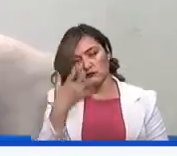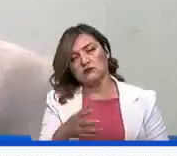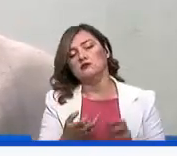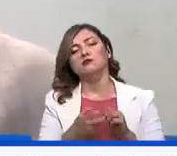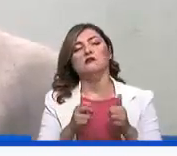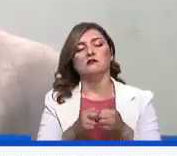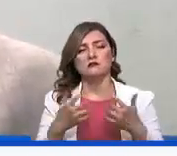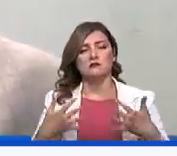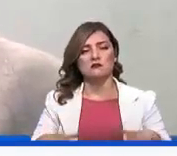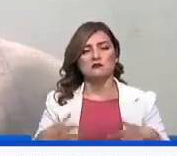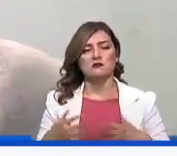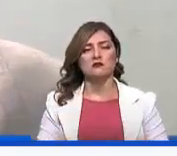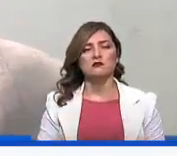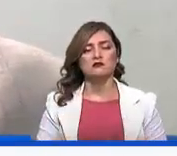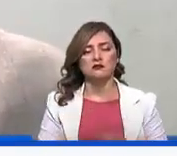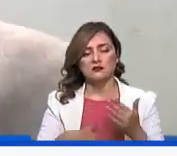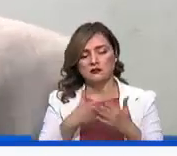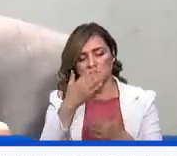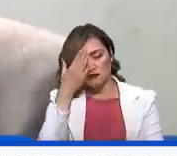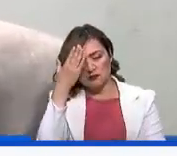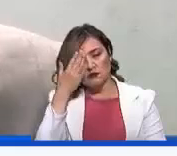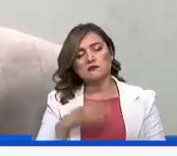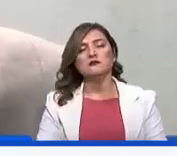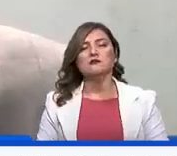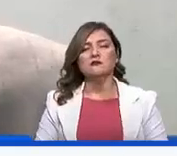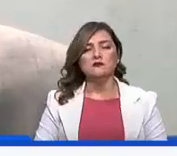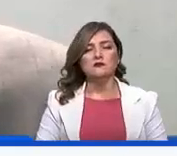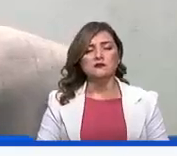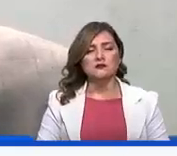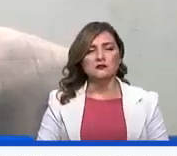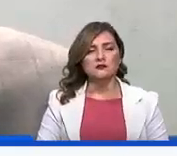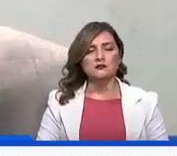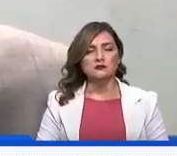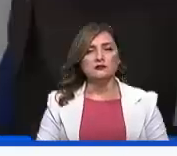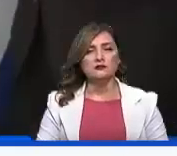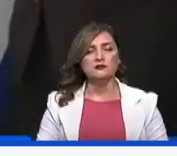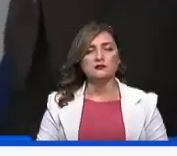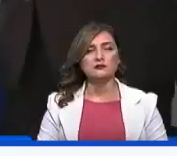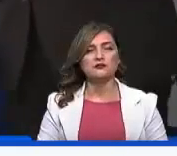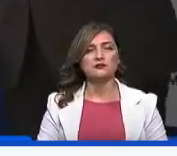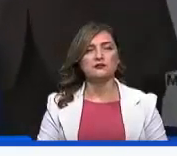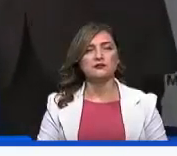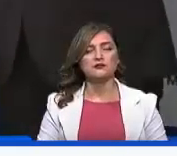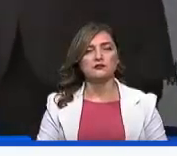lío muy grande. Y eso lo conocemos todos y no queremos llegar a ese punto.